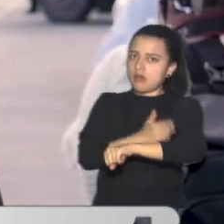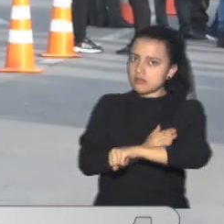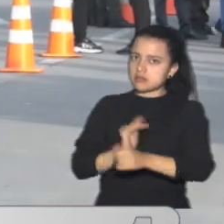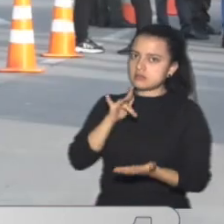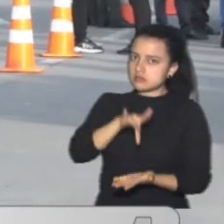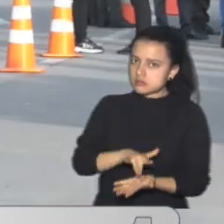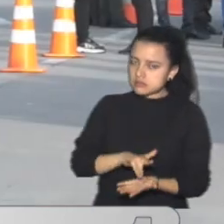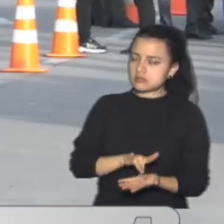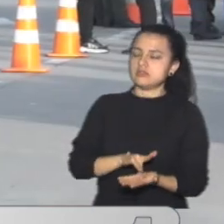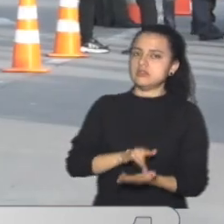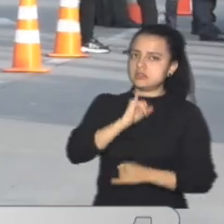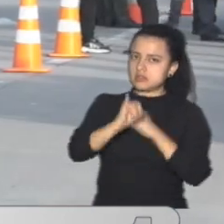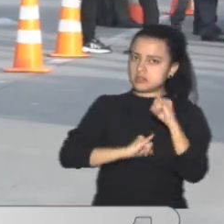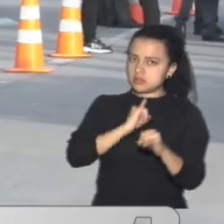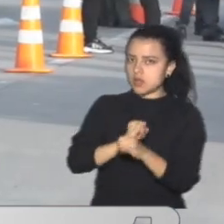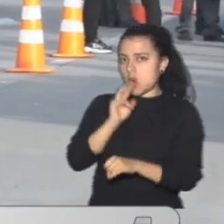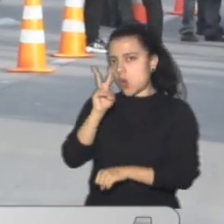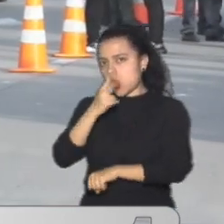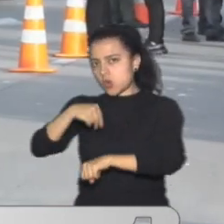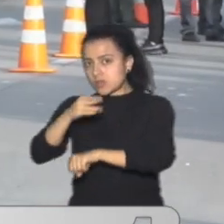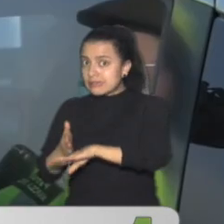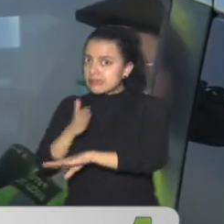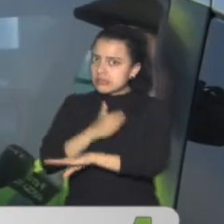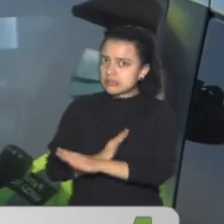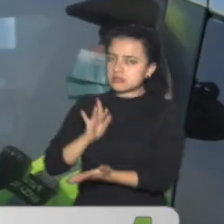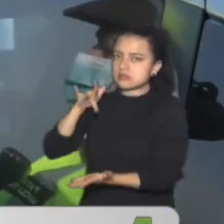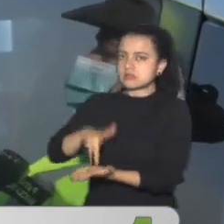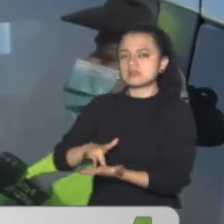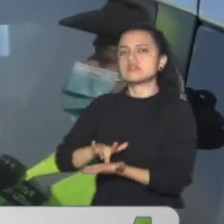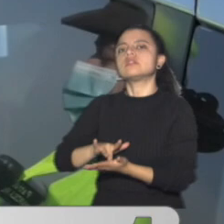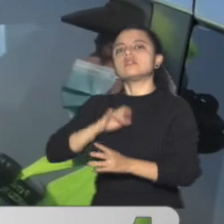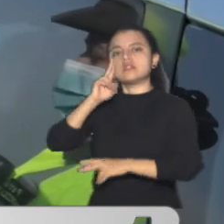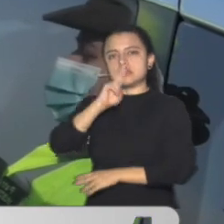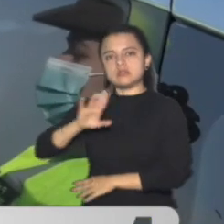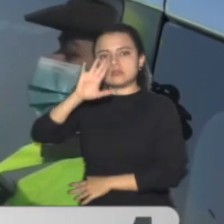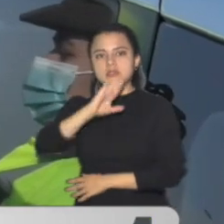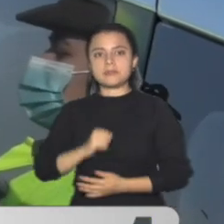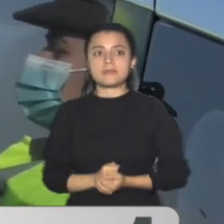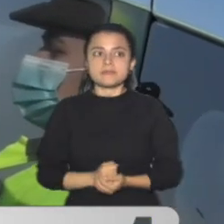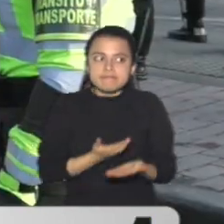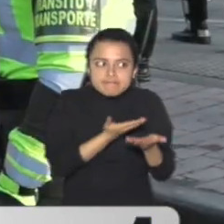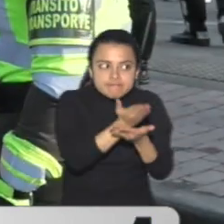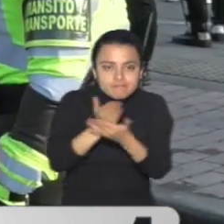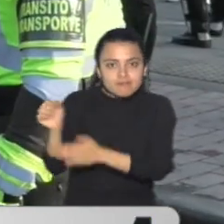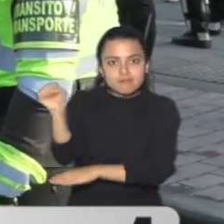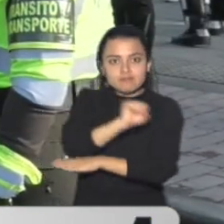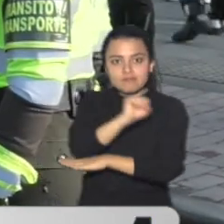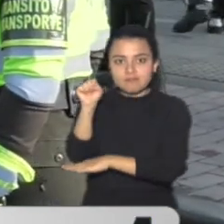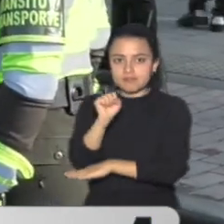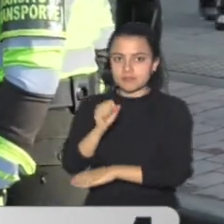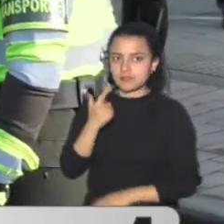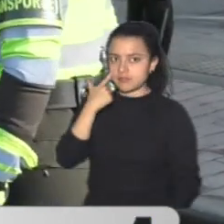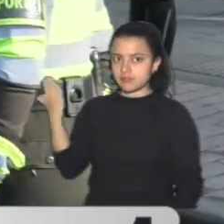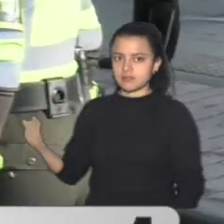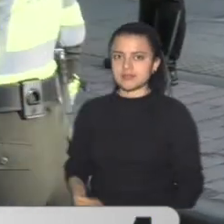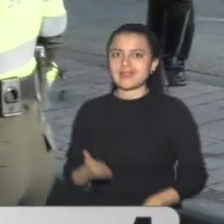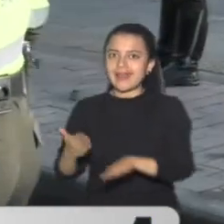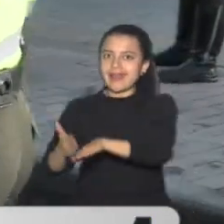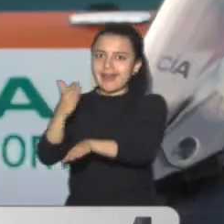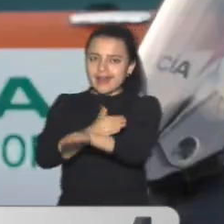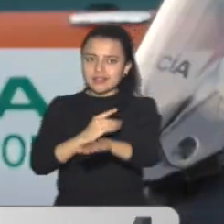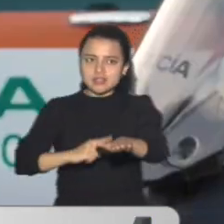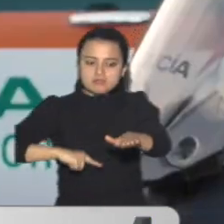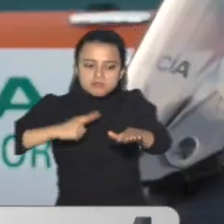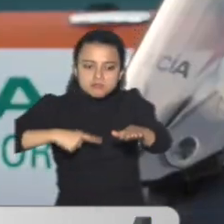nacionales recomendaciones importantes se entregaron para los conductores que saldrán de paseo en sus vehículos me dice el estado de las vías